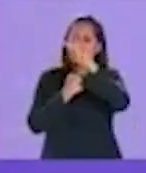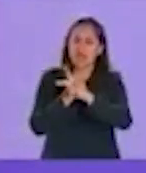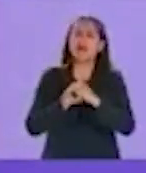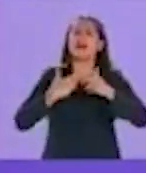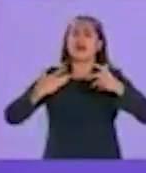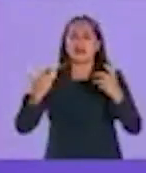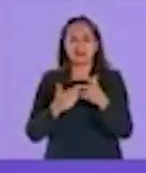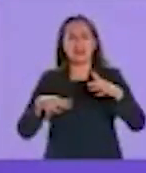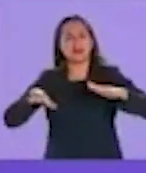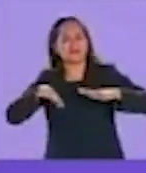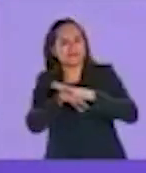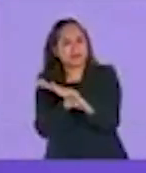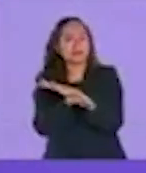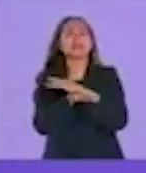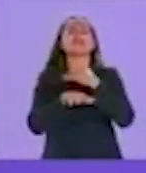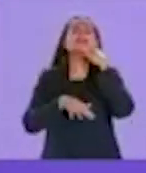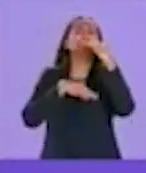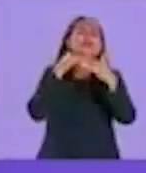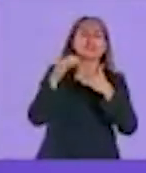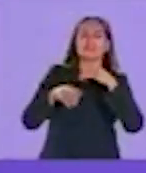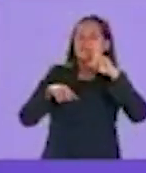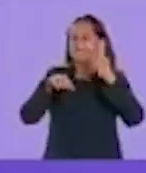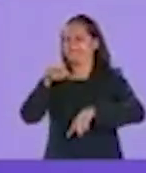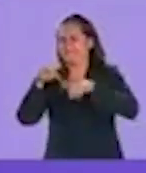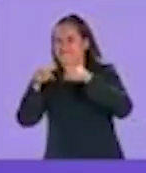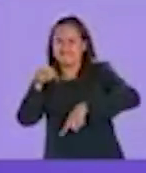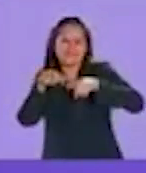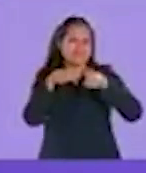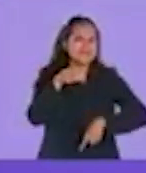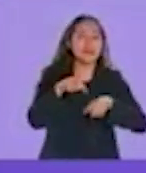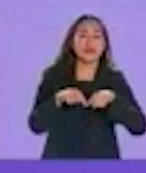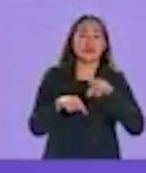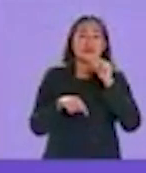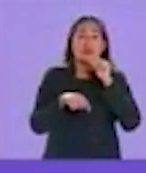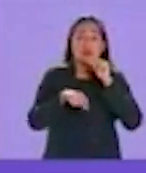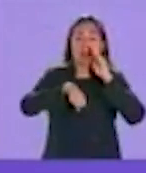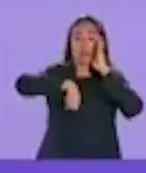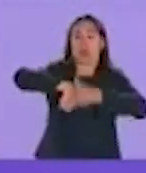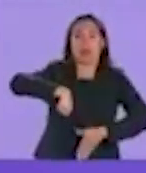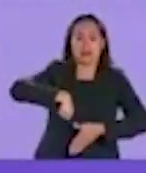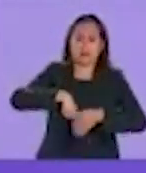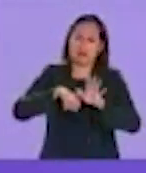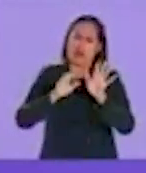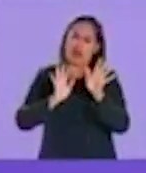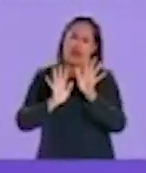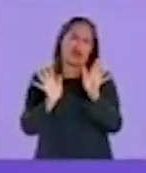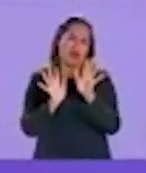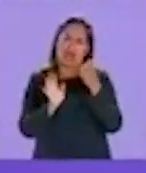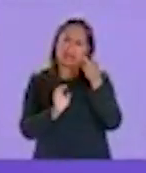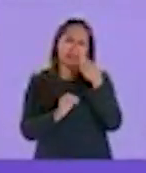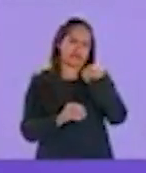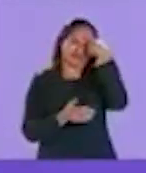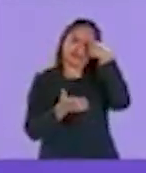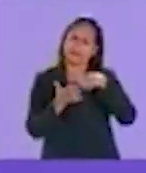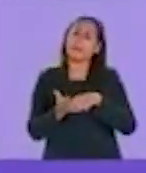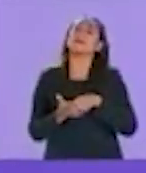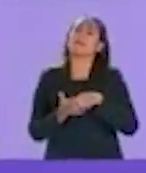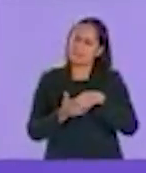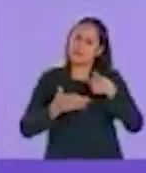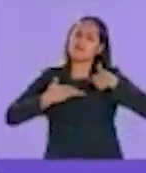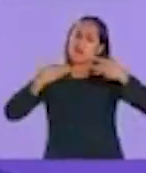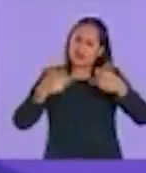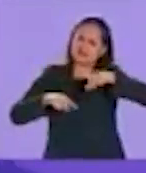de tajo con la corrupción nos vamos a muchos hermanos yo no creo en eso este vamos a acabar con la corrupción